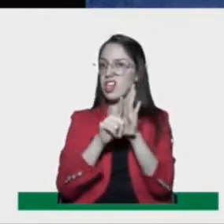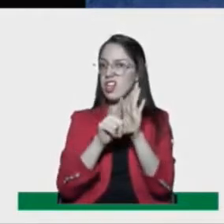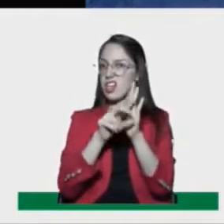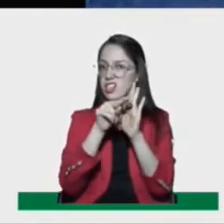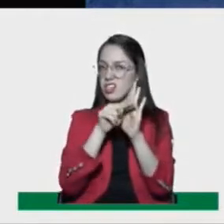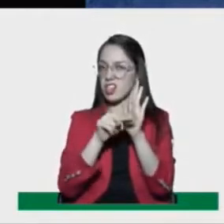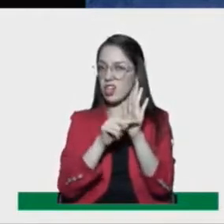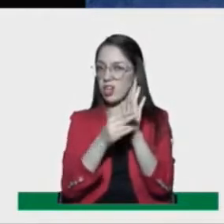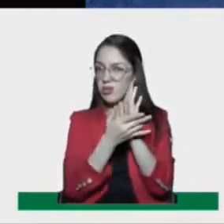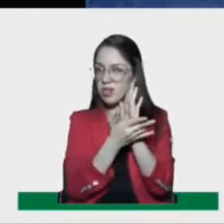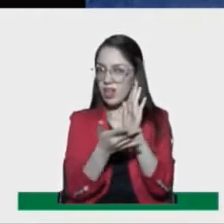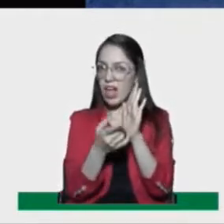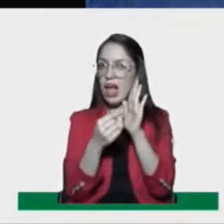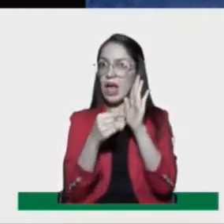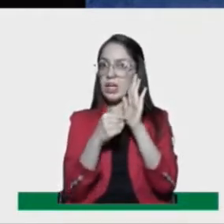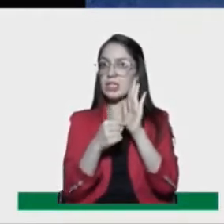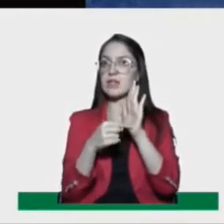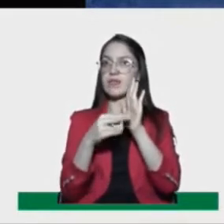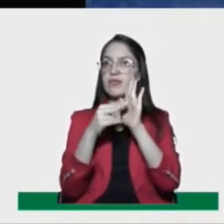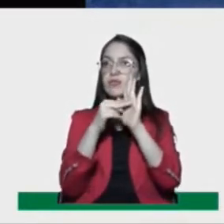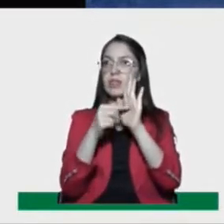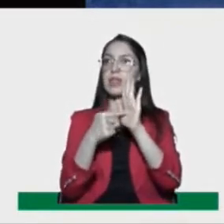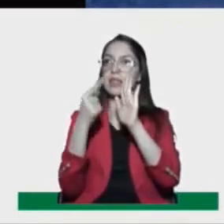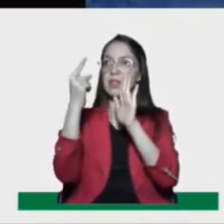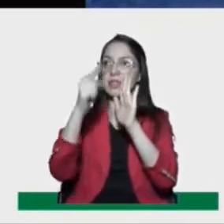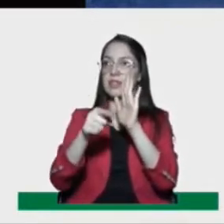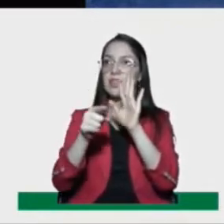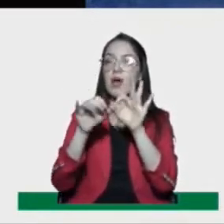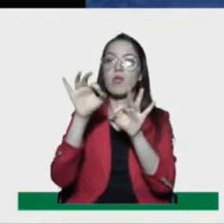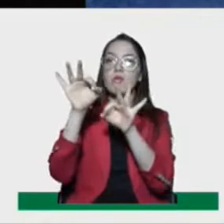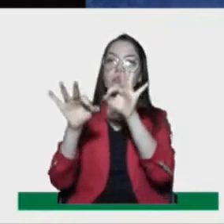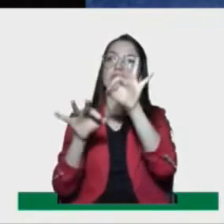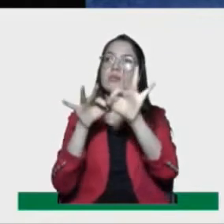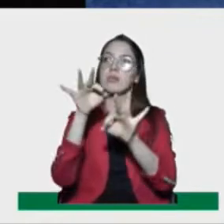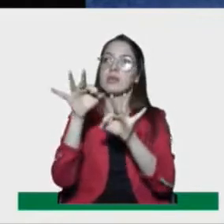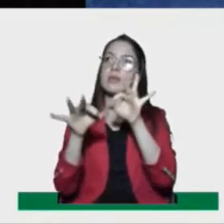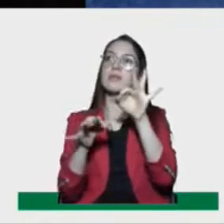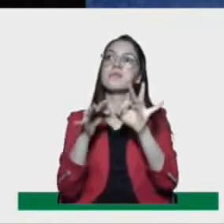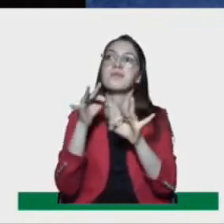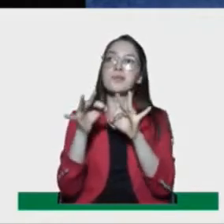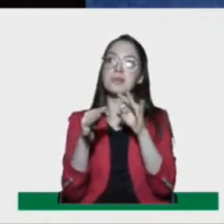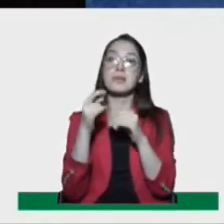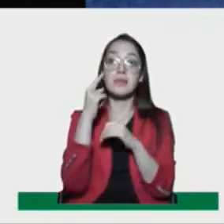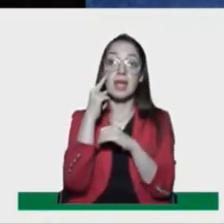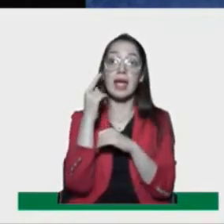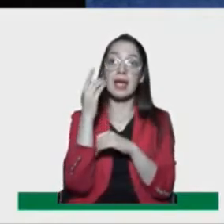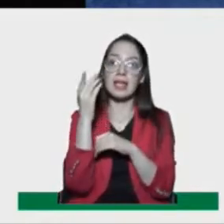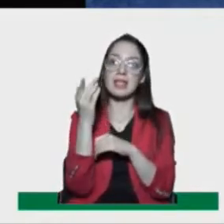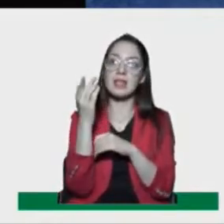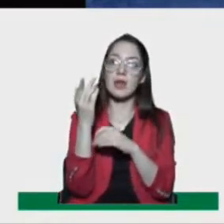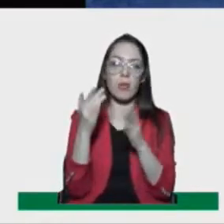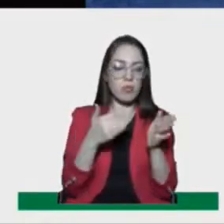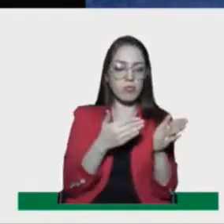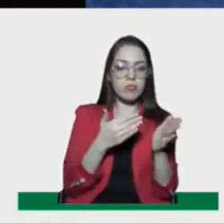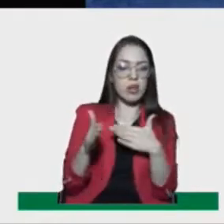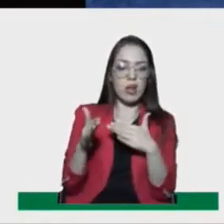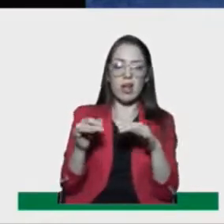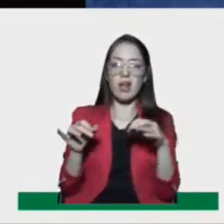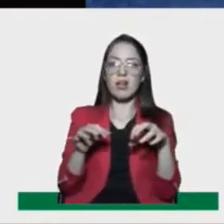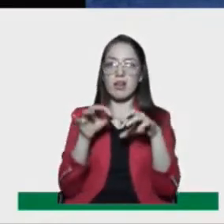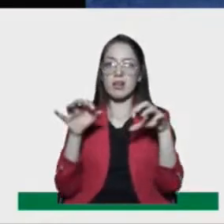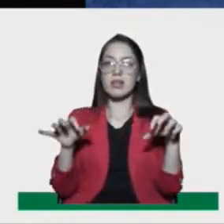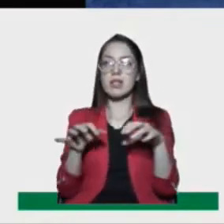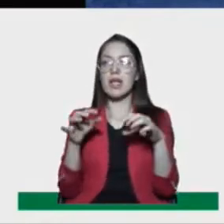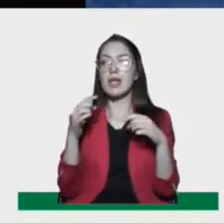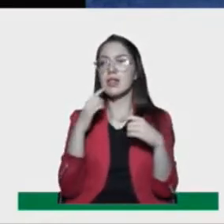que lo que hacía era proteger finalmente y regular la actividad porque nos